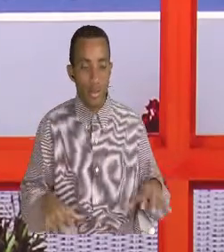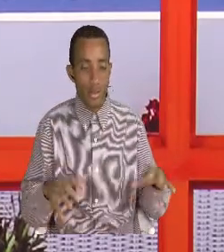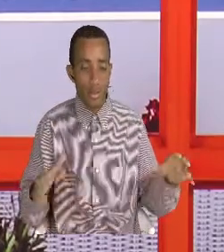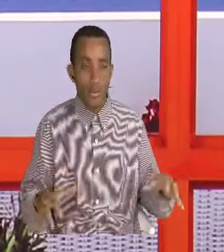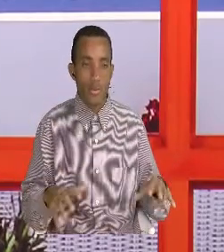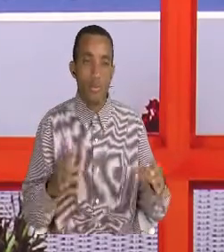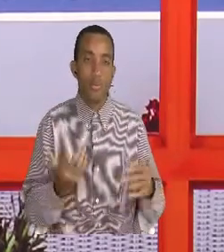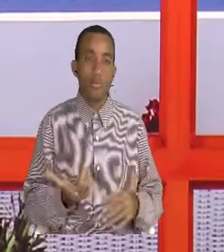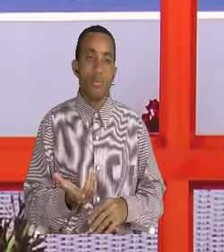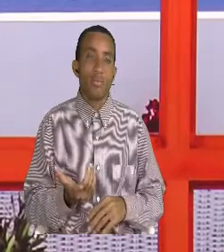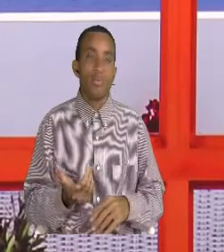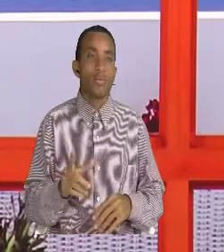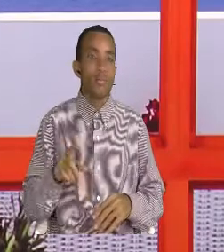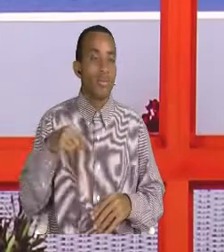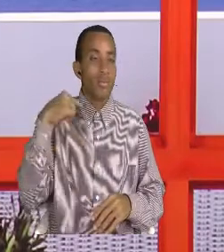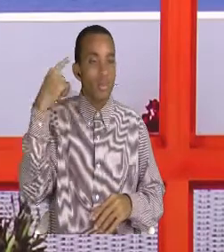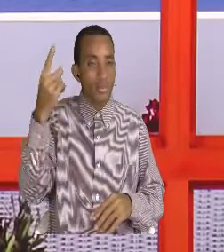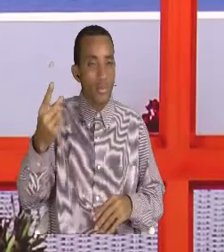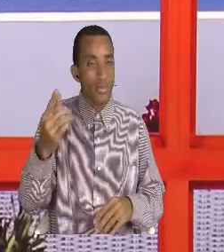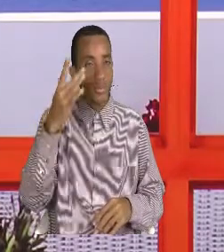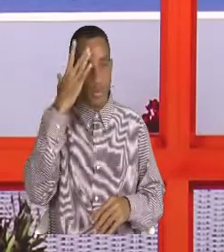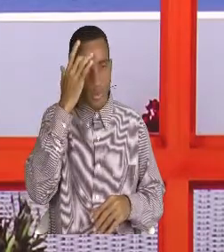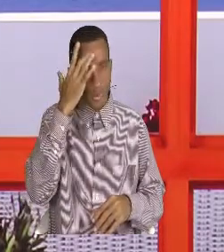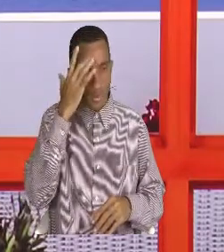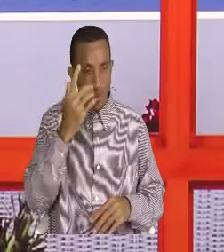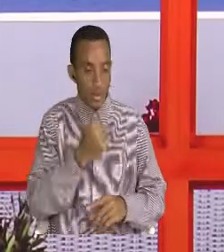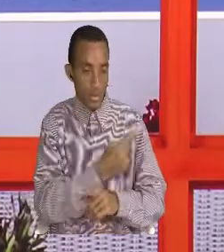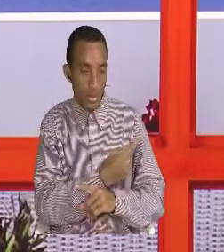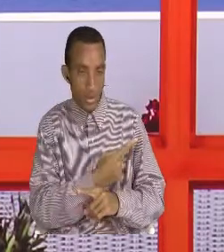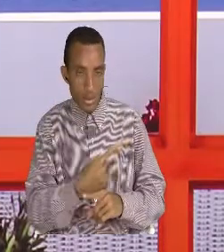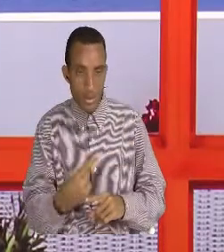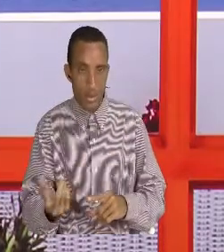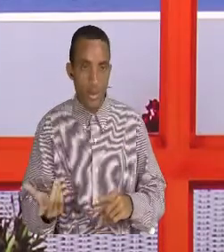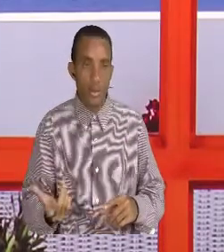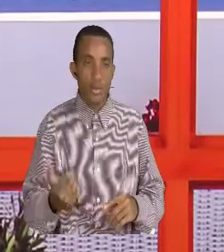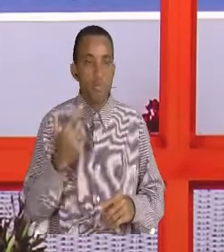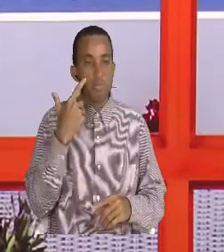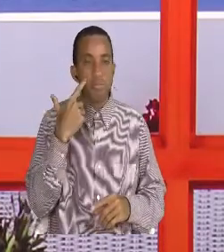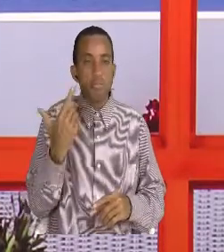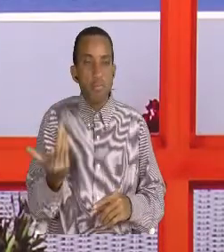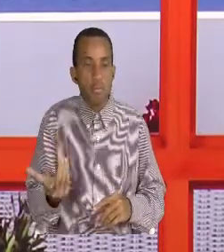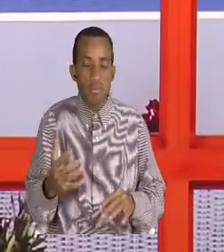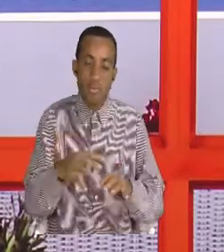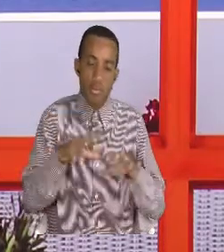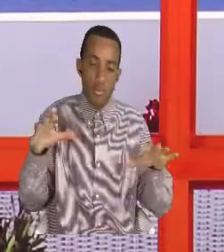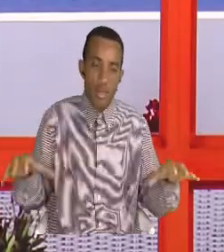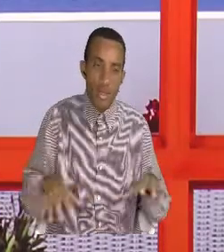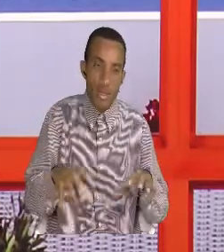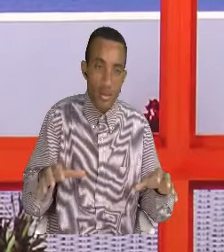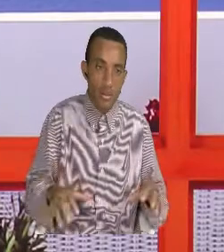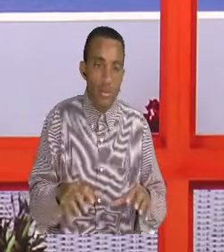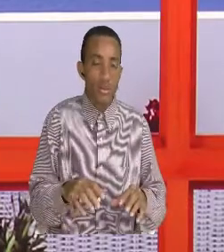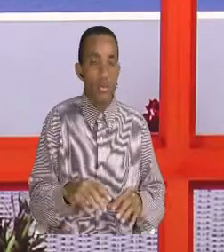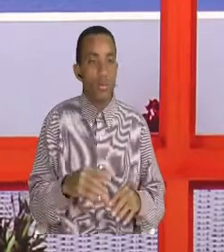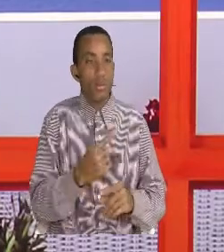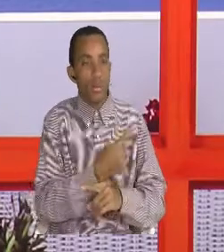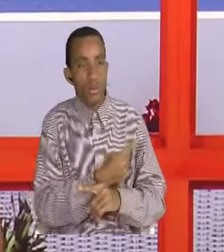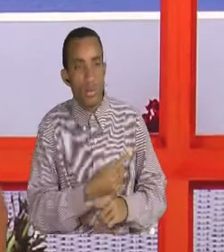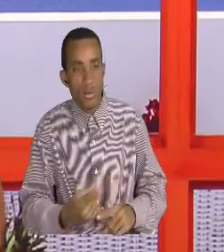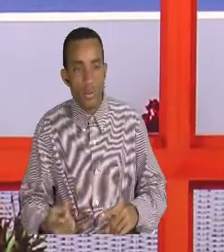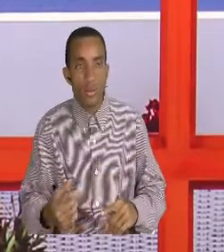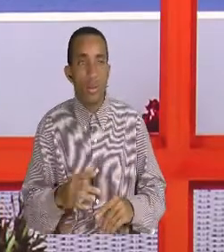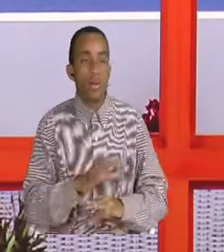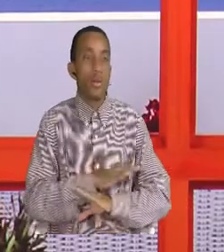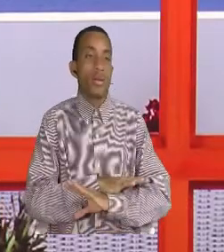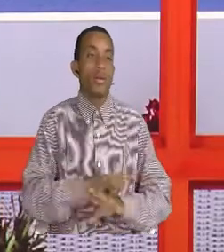divertidas para el fin de semana, pero ¿por qué no lo podemos hacer entre semana? Miremos qué actividades podemos hacer entre semana que sean divertidas, que nos desconecten de